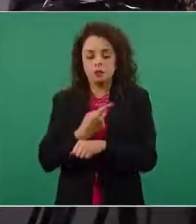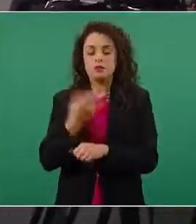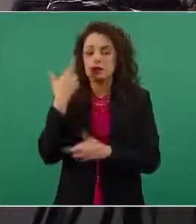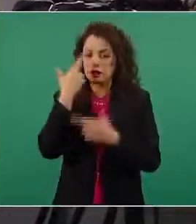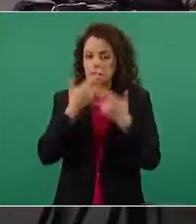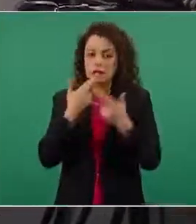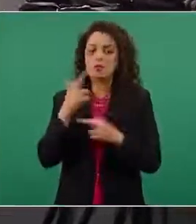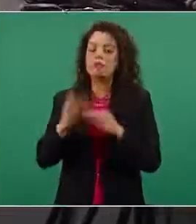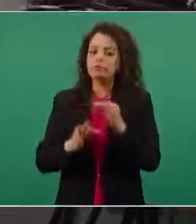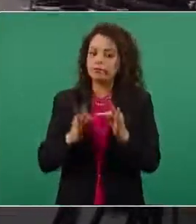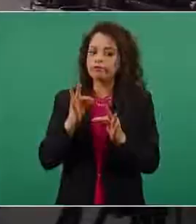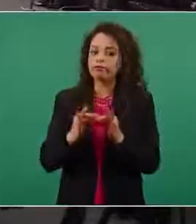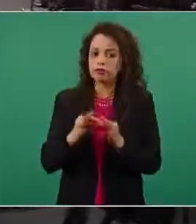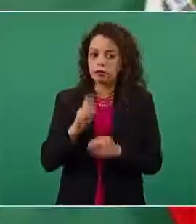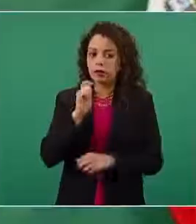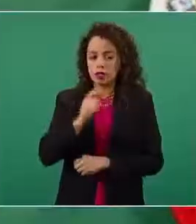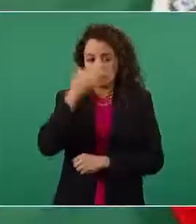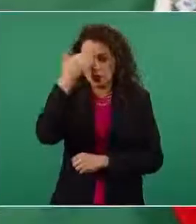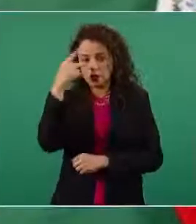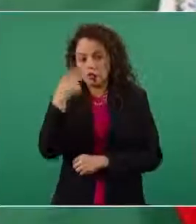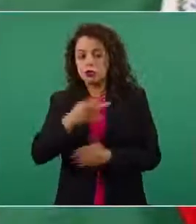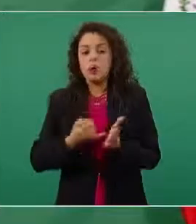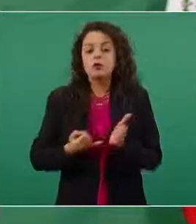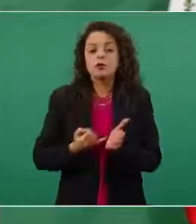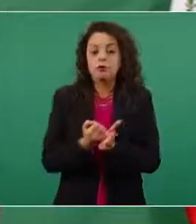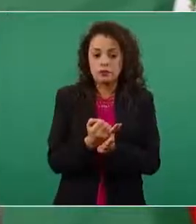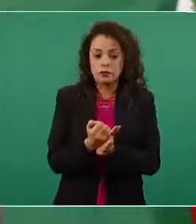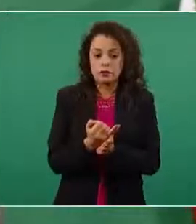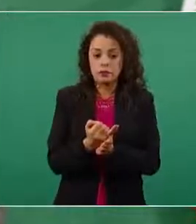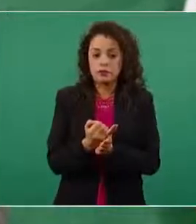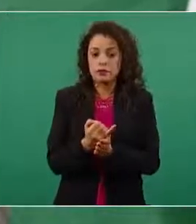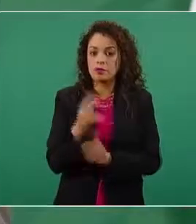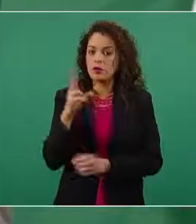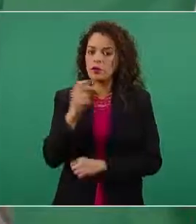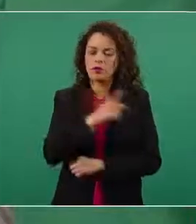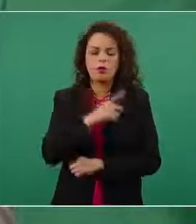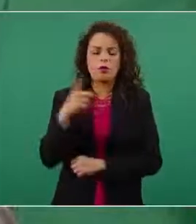con la resolución y no caer en la provocación,